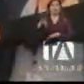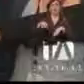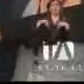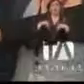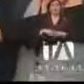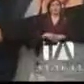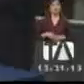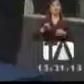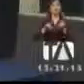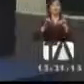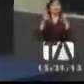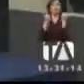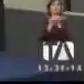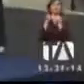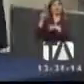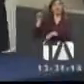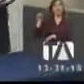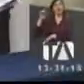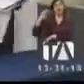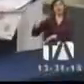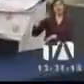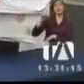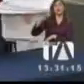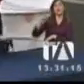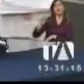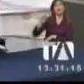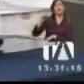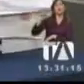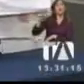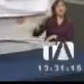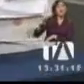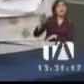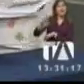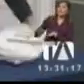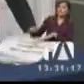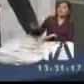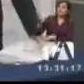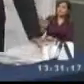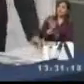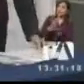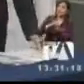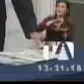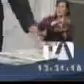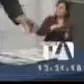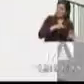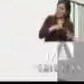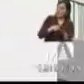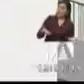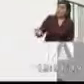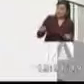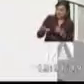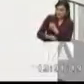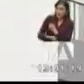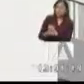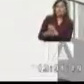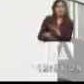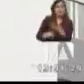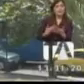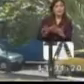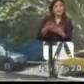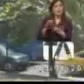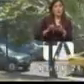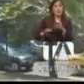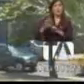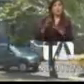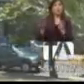algunos asambleístas, que dicen que Ochoa debe ir a la asamblea no solo para explicar las sanciones a los medios, sino también sobre la auditoría que